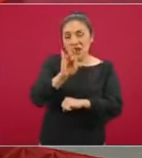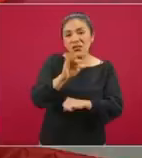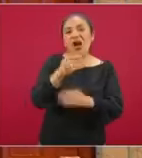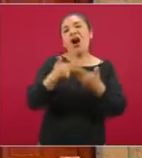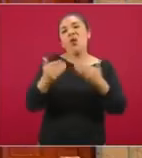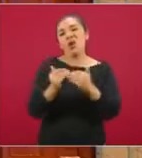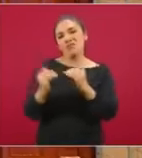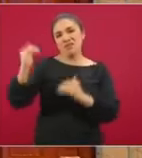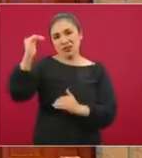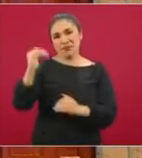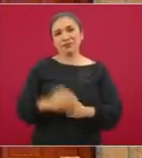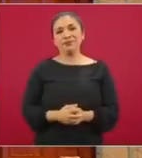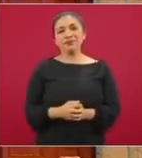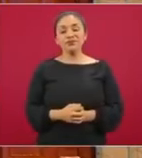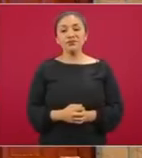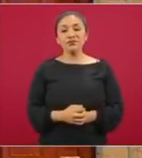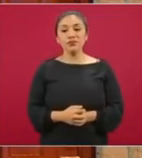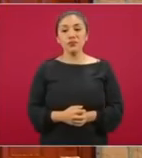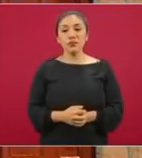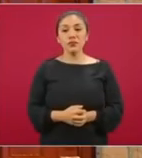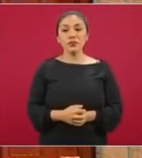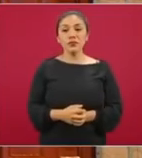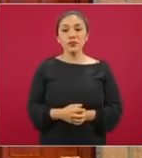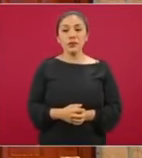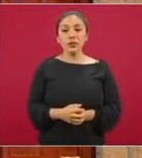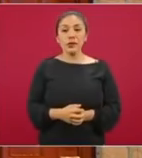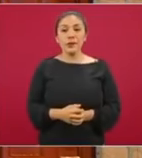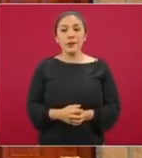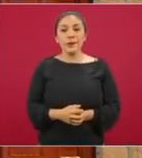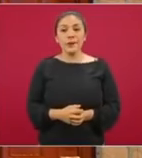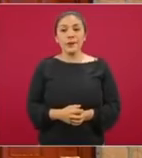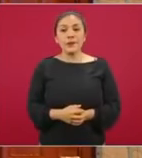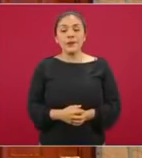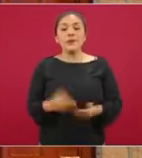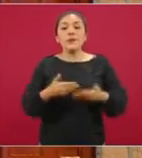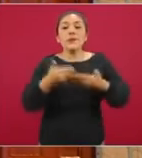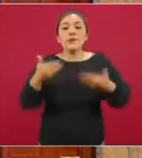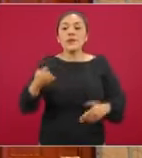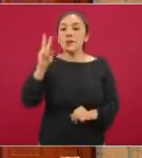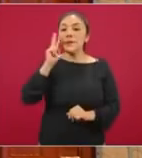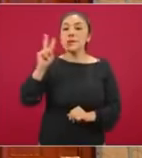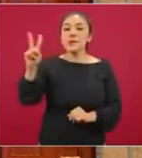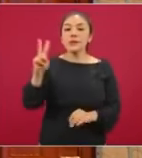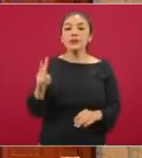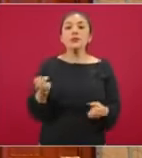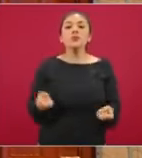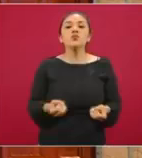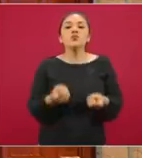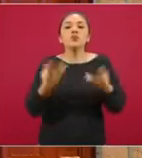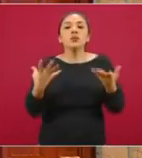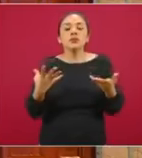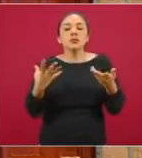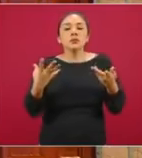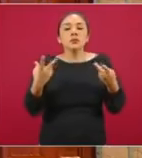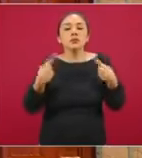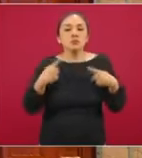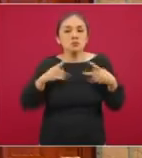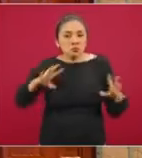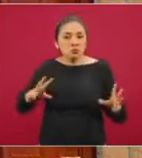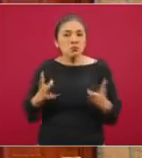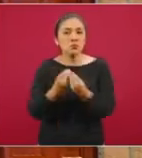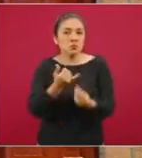40. Vamos a ver la siguiente diapositiva, en donde ahora tenemos los casos